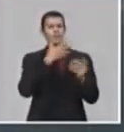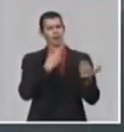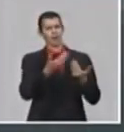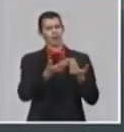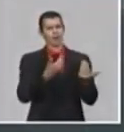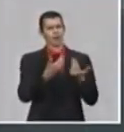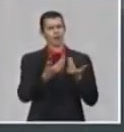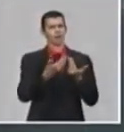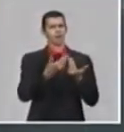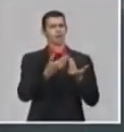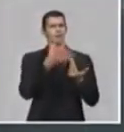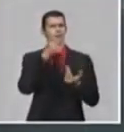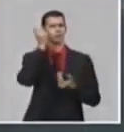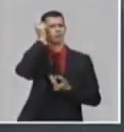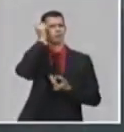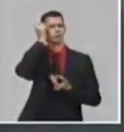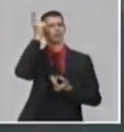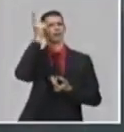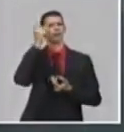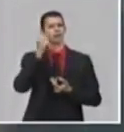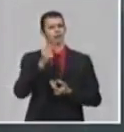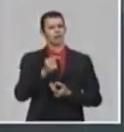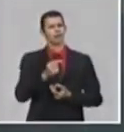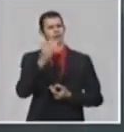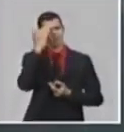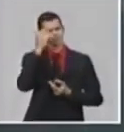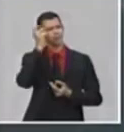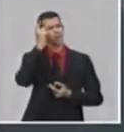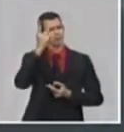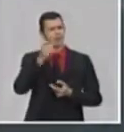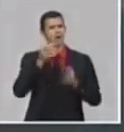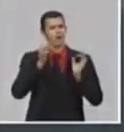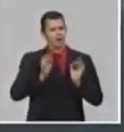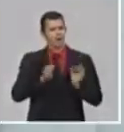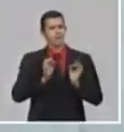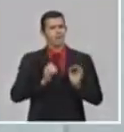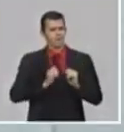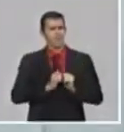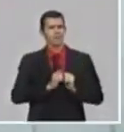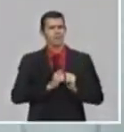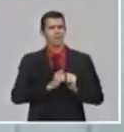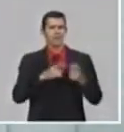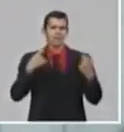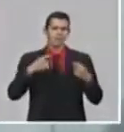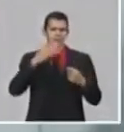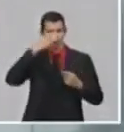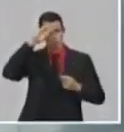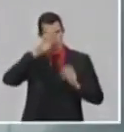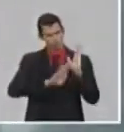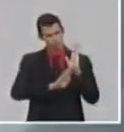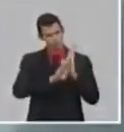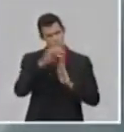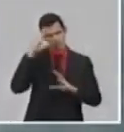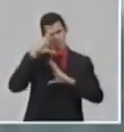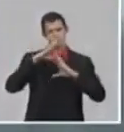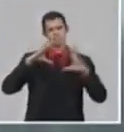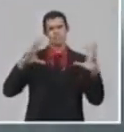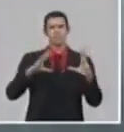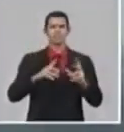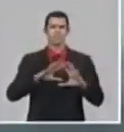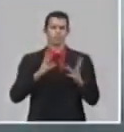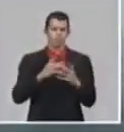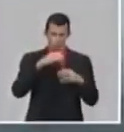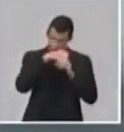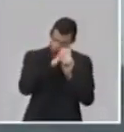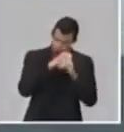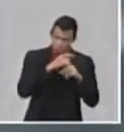Y que es símbolo también de lo que la cooperación pudiera brindar y no los bloqueos, ¿no? Venía ahí el doctor Randall Claro, un oncólogo, y Fidel indagó